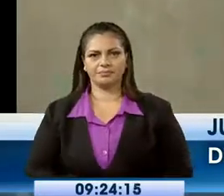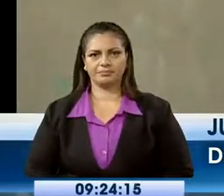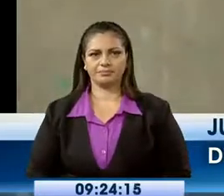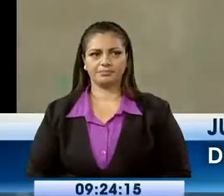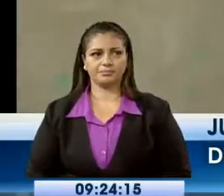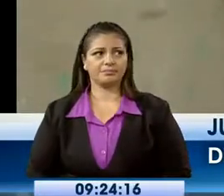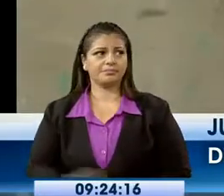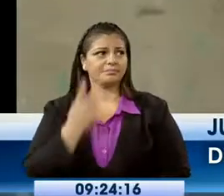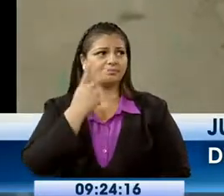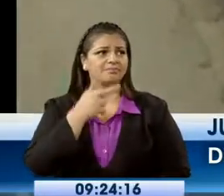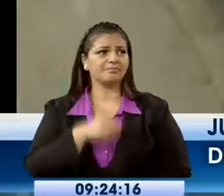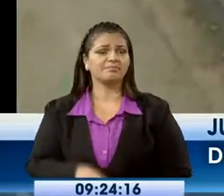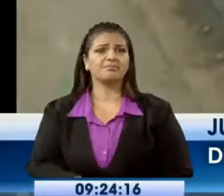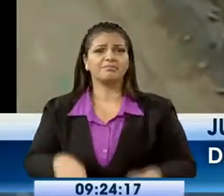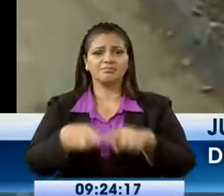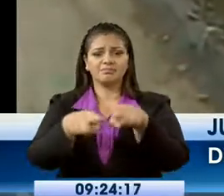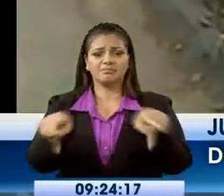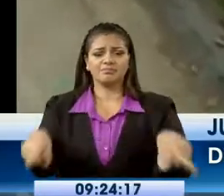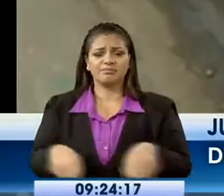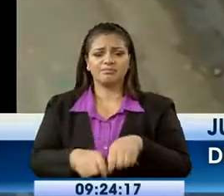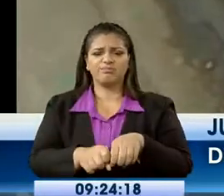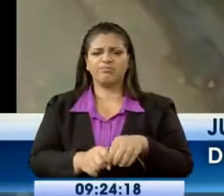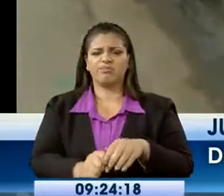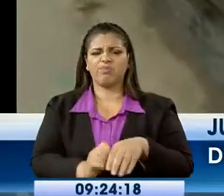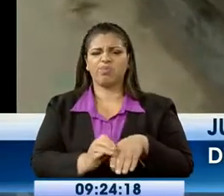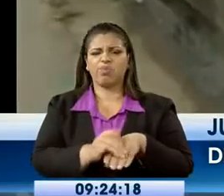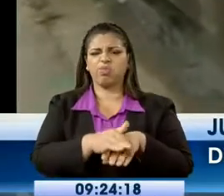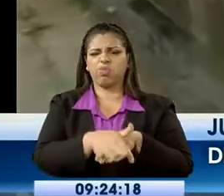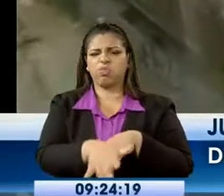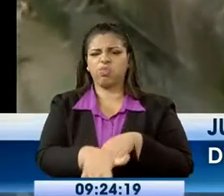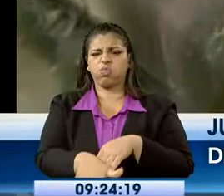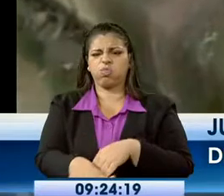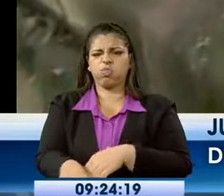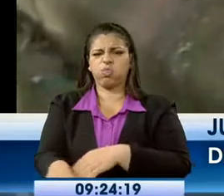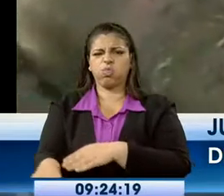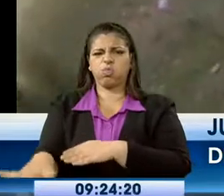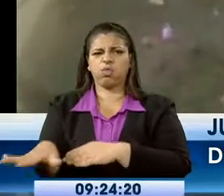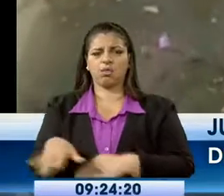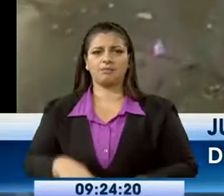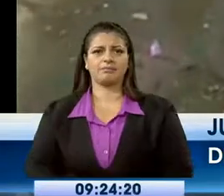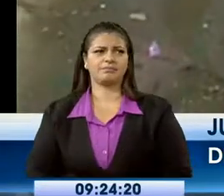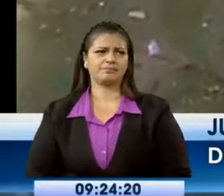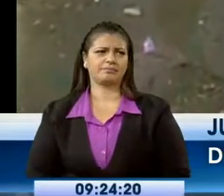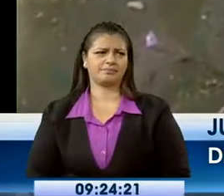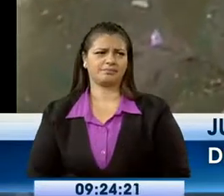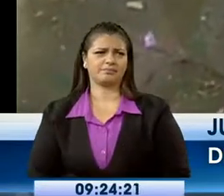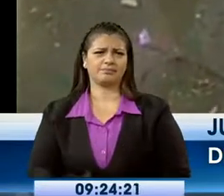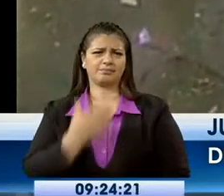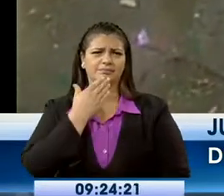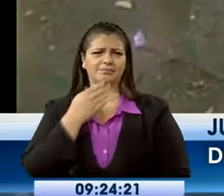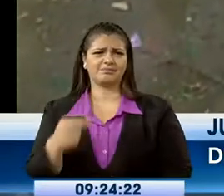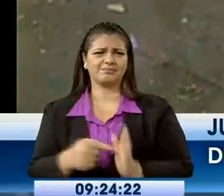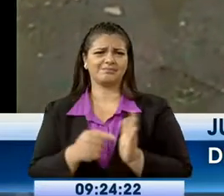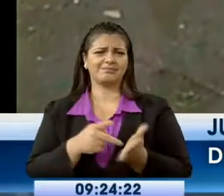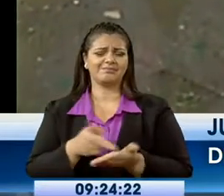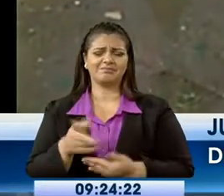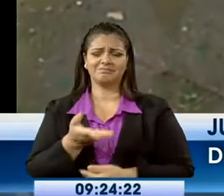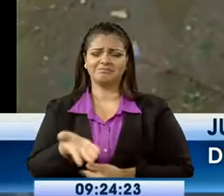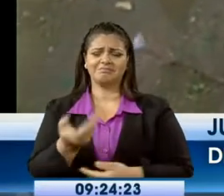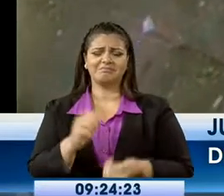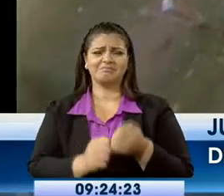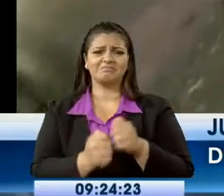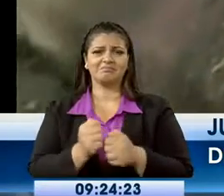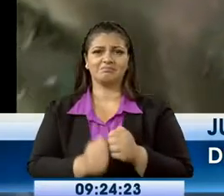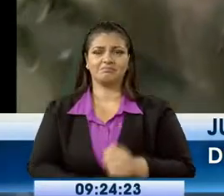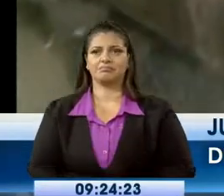ahí, la alcantarilla está rebosada. ¿Ya nos estamos dando cuenta? Sí, el mal olor que sale, ¿no? Ese es un problema grave. También tenemos como el problema del alumbrado público. Usted como ve los postes, cómo